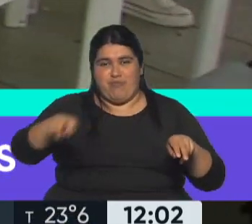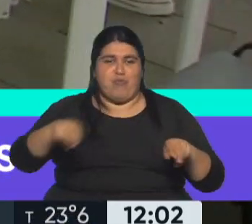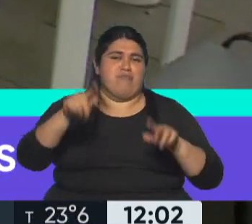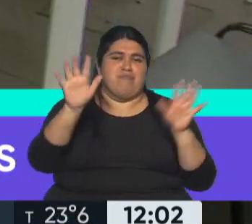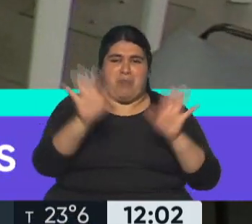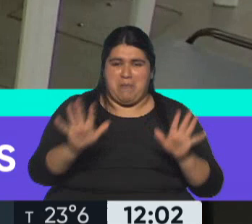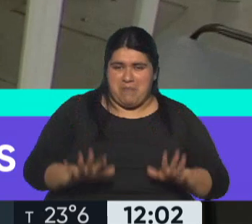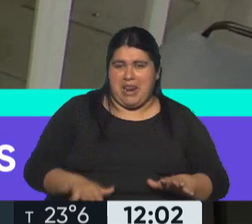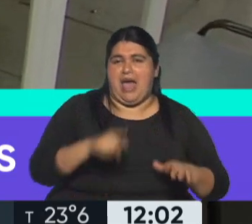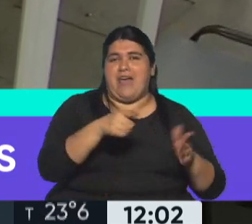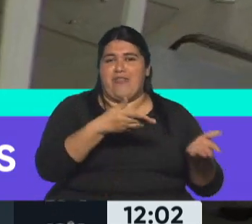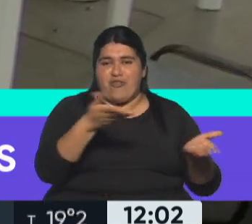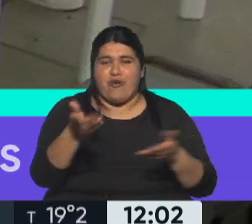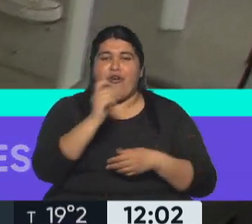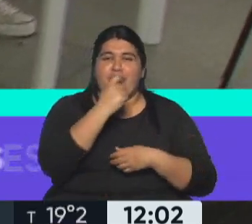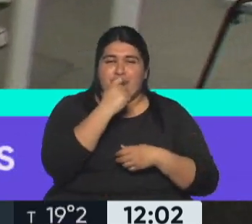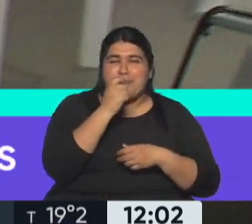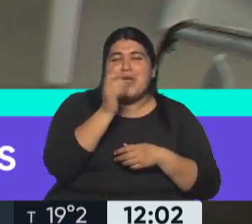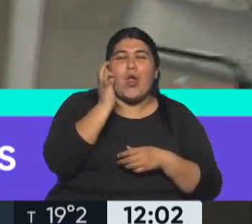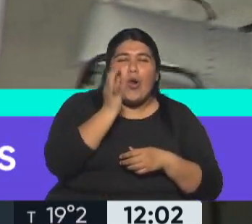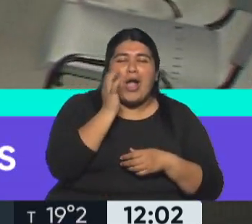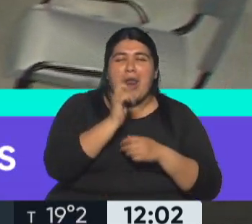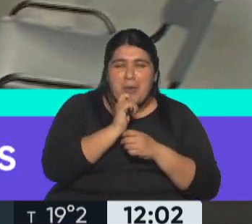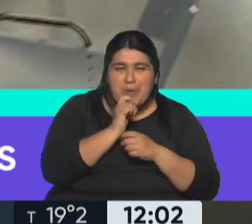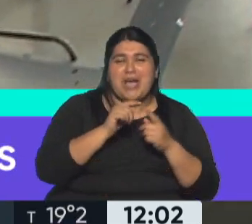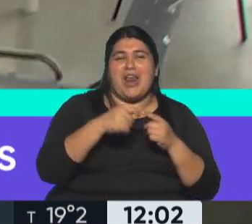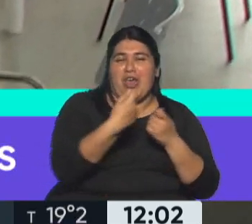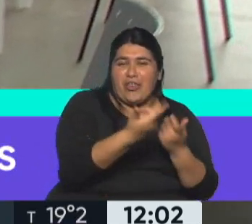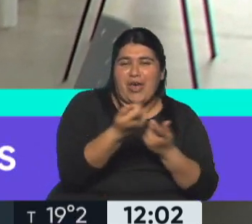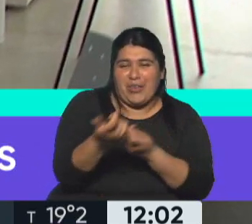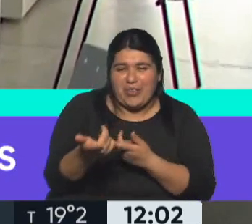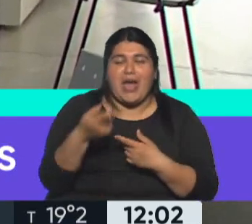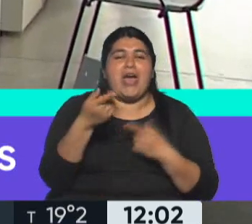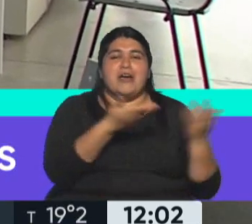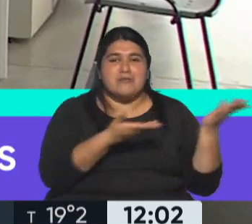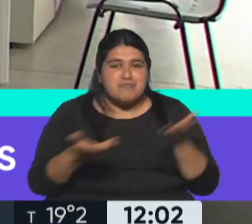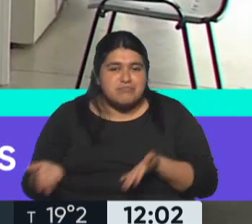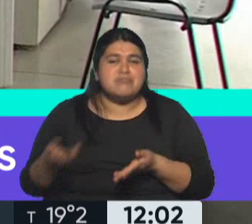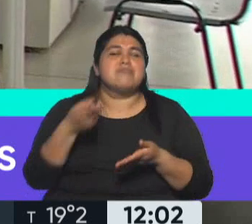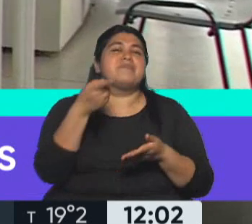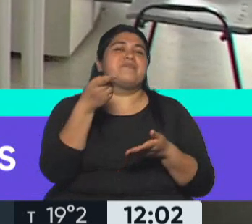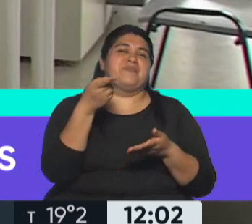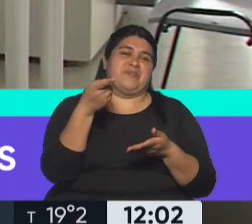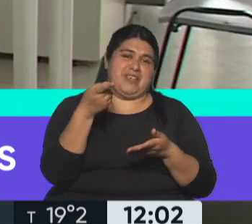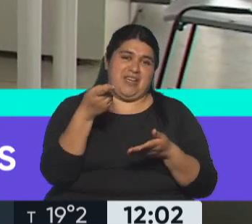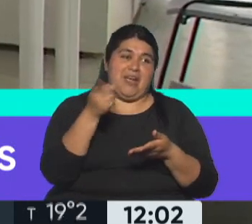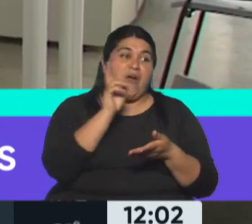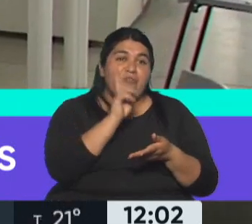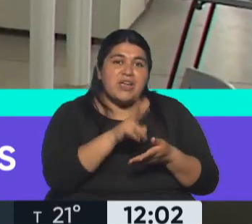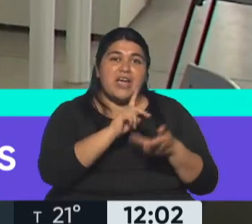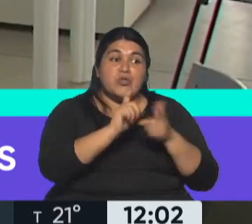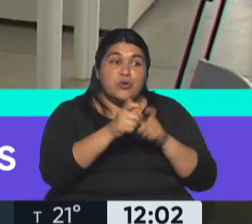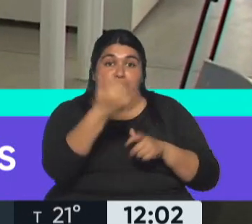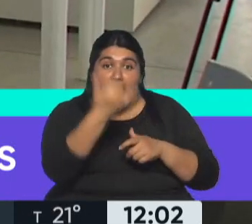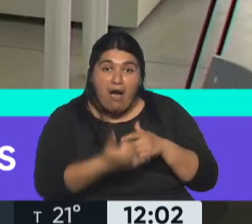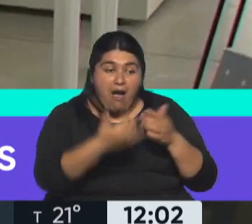preparado, les dan chupetines, algunos caramelos, los reciben. Se fijen también que tengan el turno